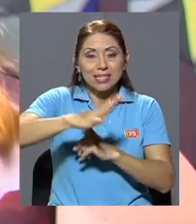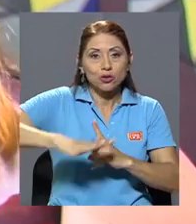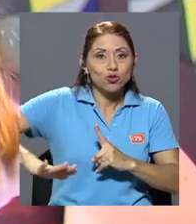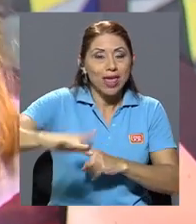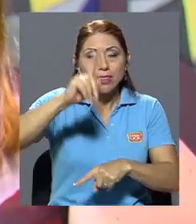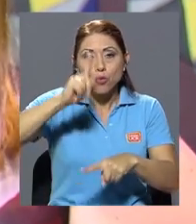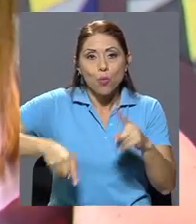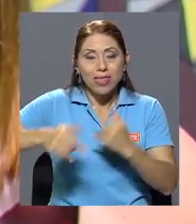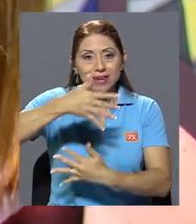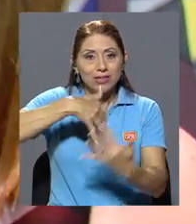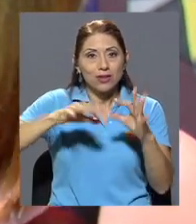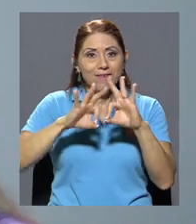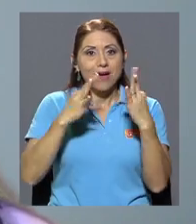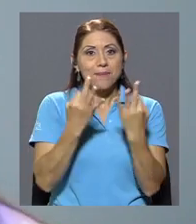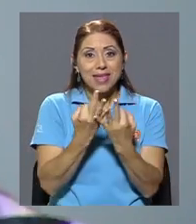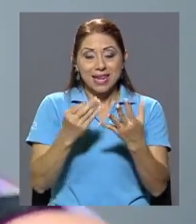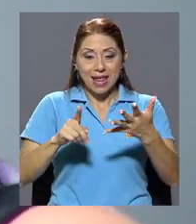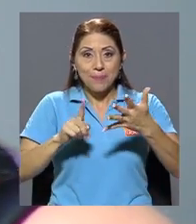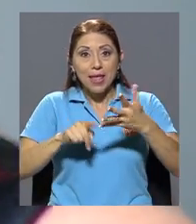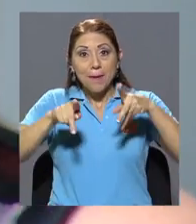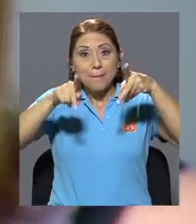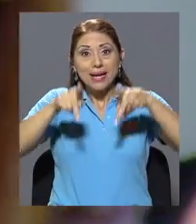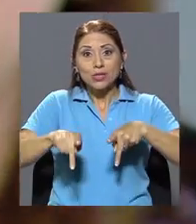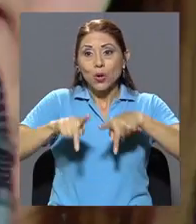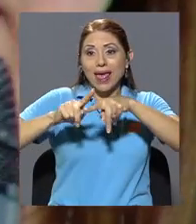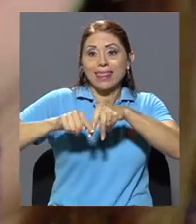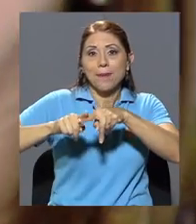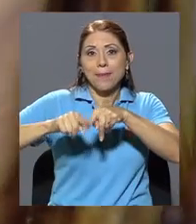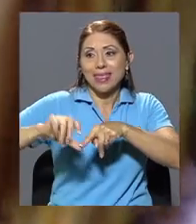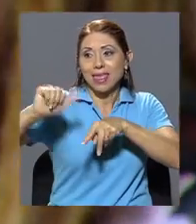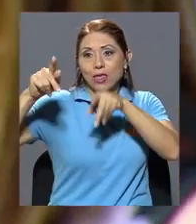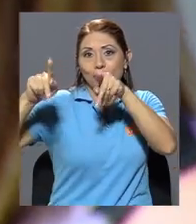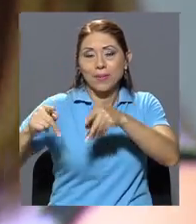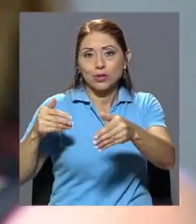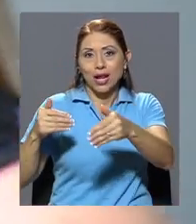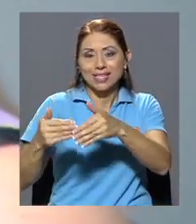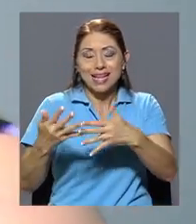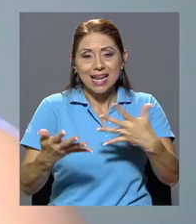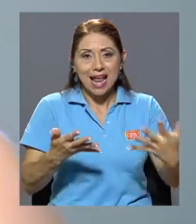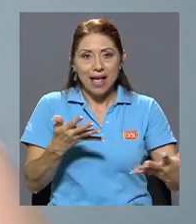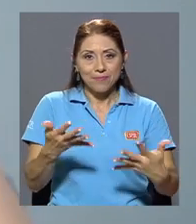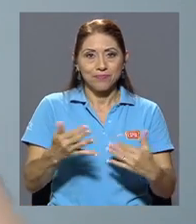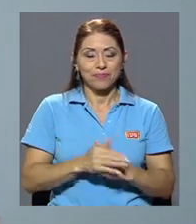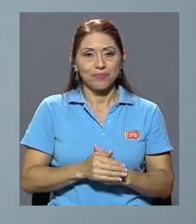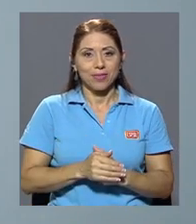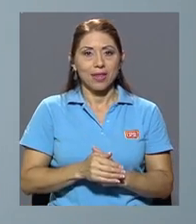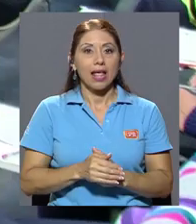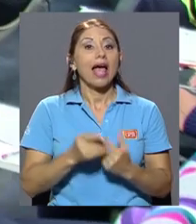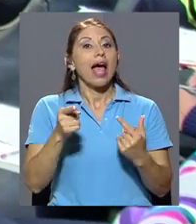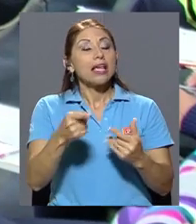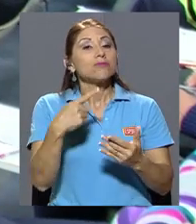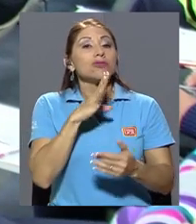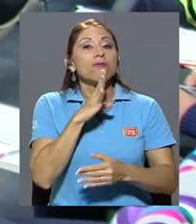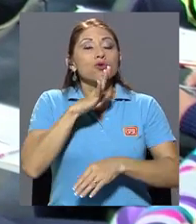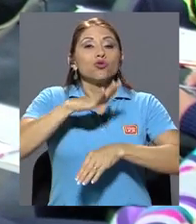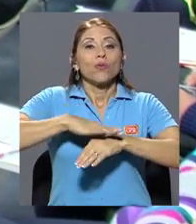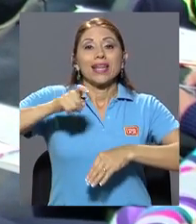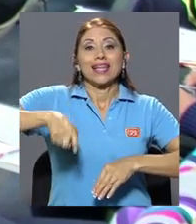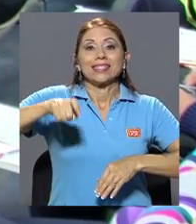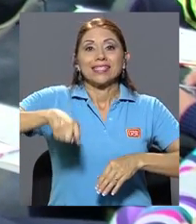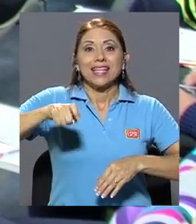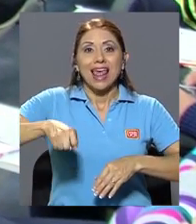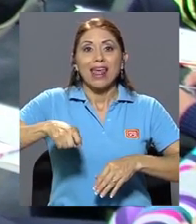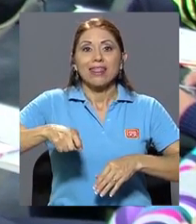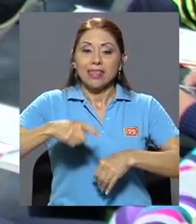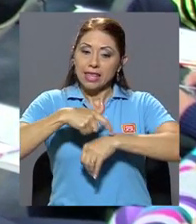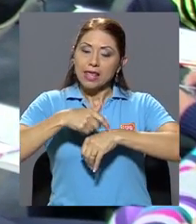la familia, generar dependencia de las personas que están cerca. Se comentó sobre la necesidad de apropiarse